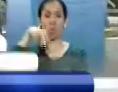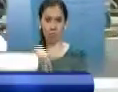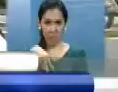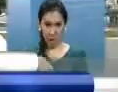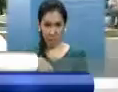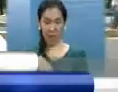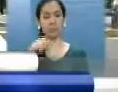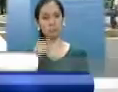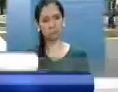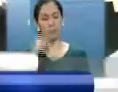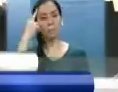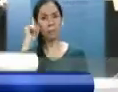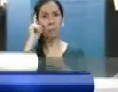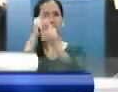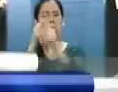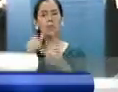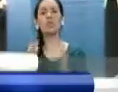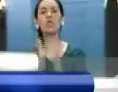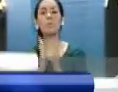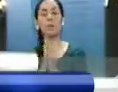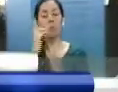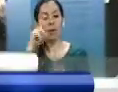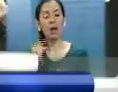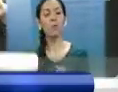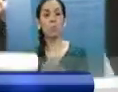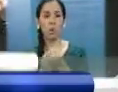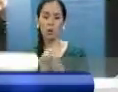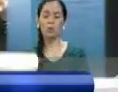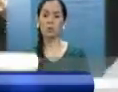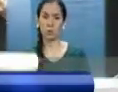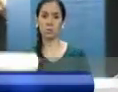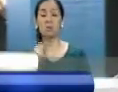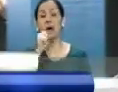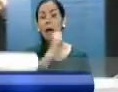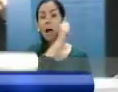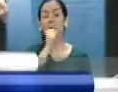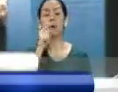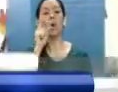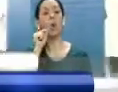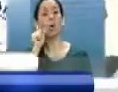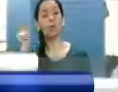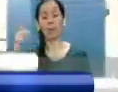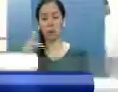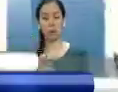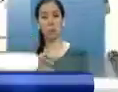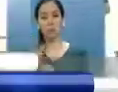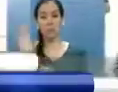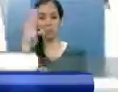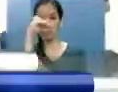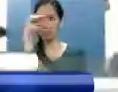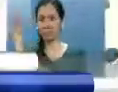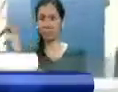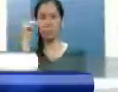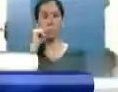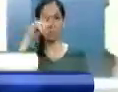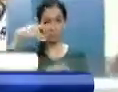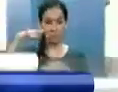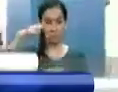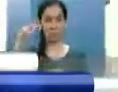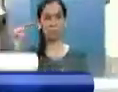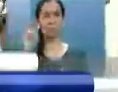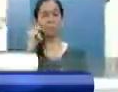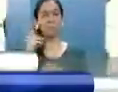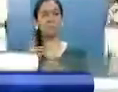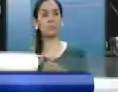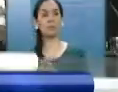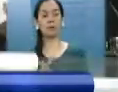en beneficio para los niños huérfanos. Con la participación de Malín, cantautor guatemalteco, el ventrílocuo Tío Abner y la banda